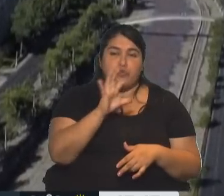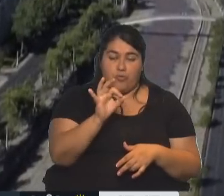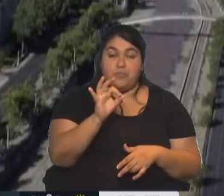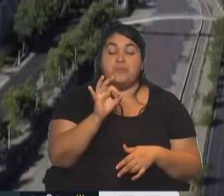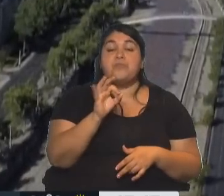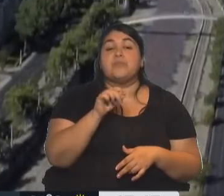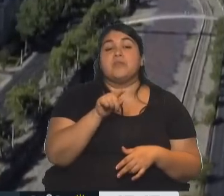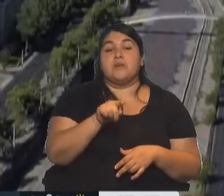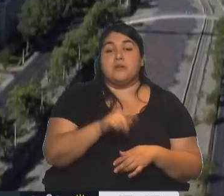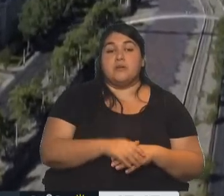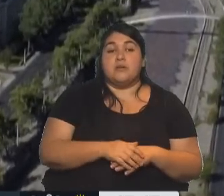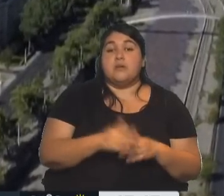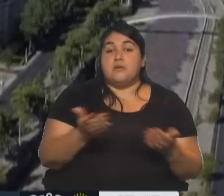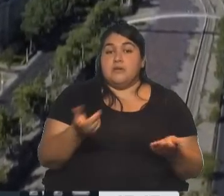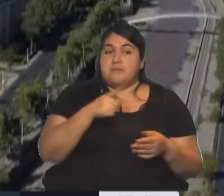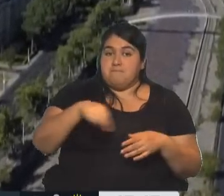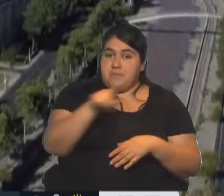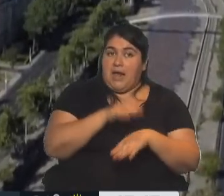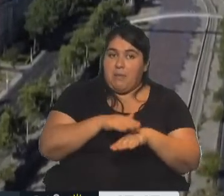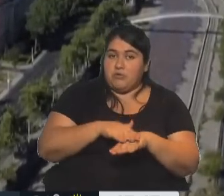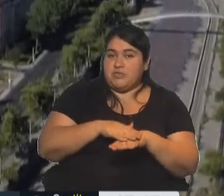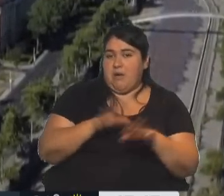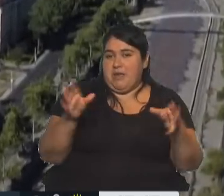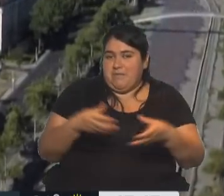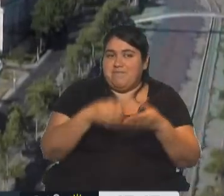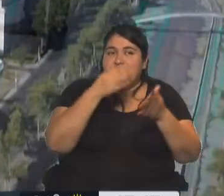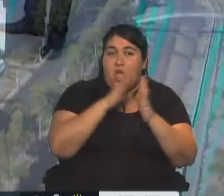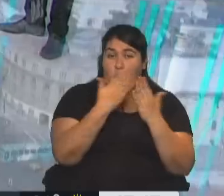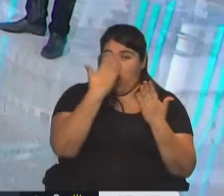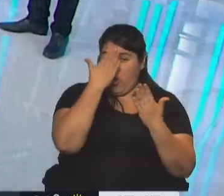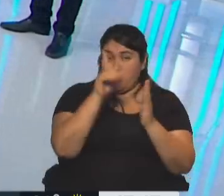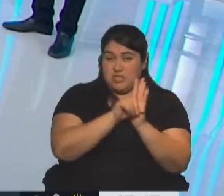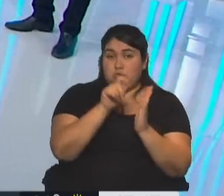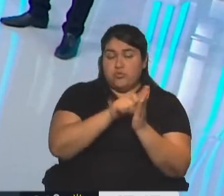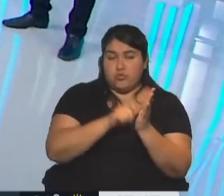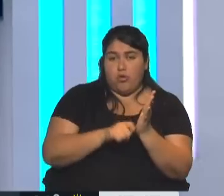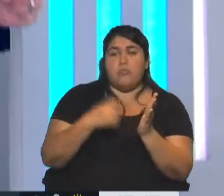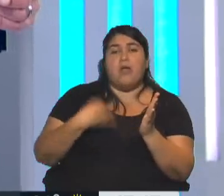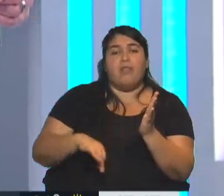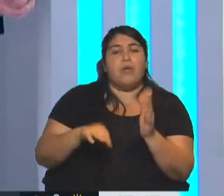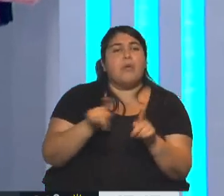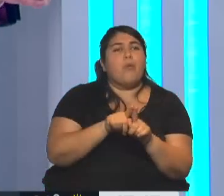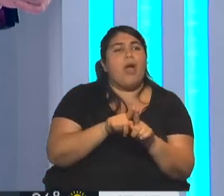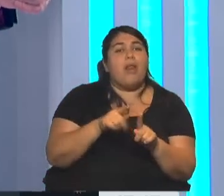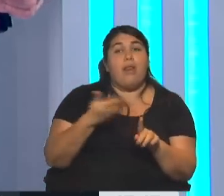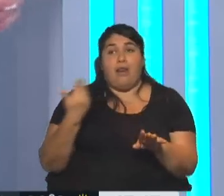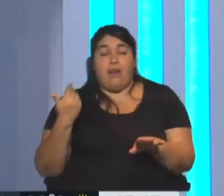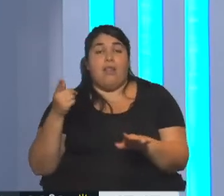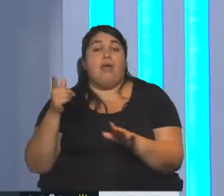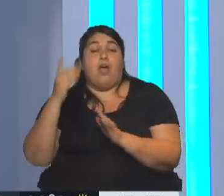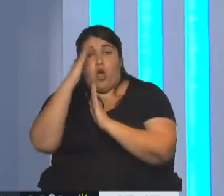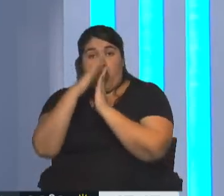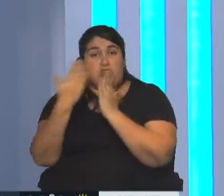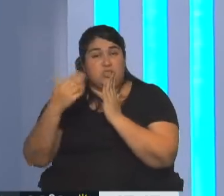Pública Noticias Internacional, quienes serán los encargados de redactar una constitución que tiene que reemplazar a la constitución del dictador